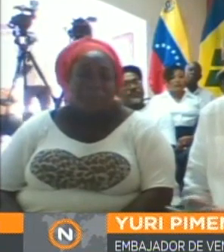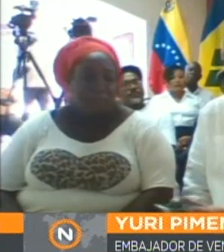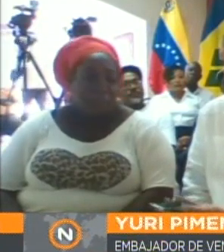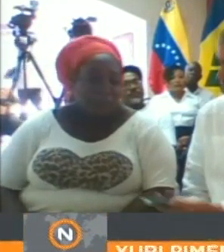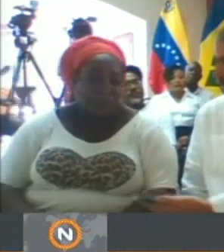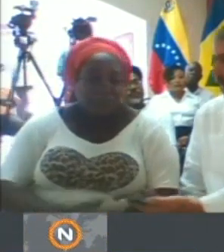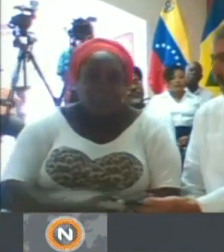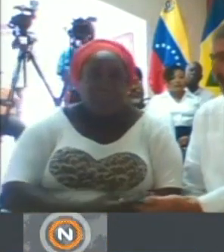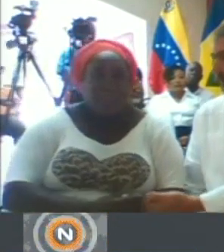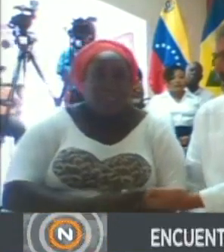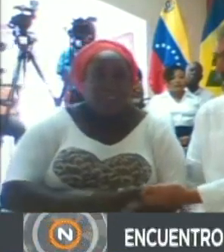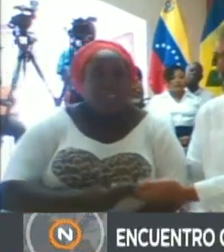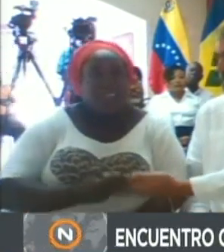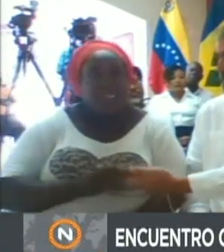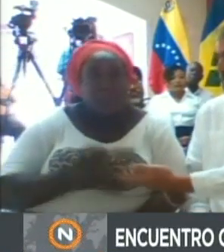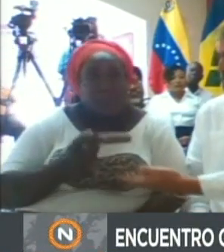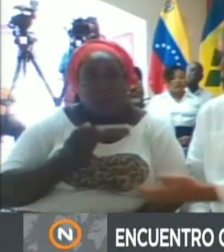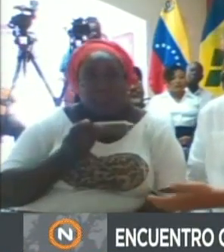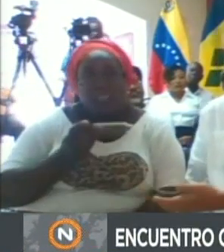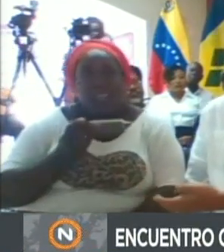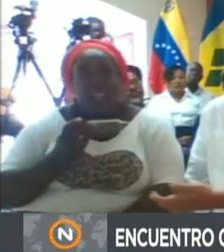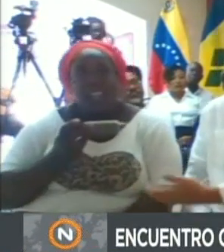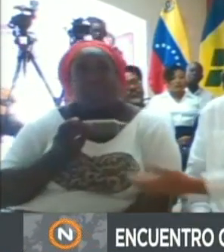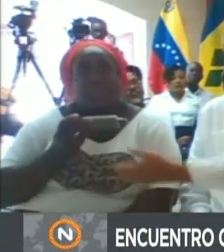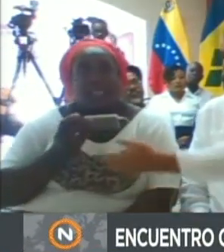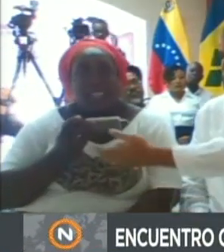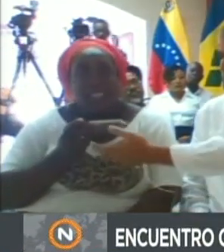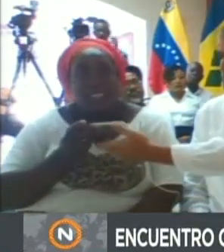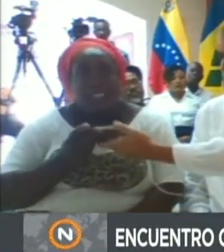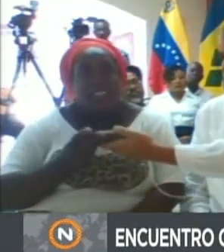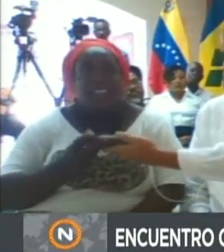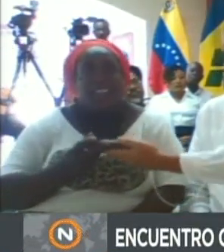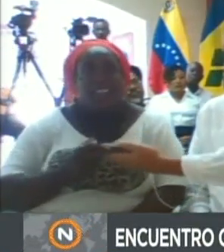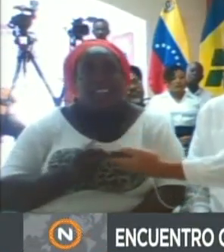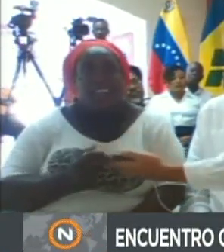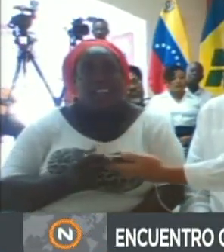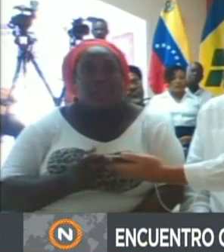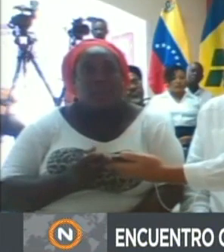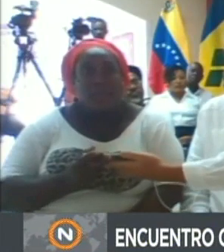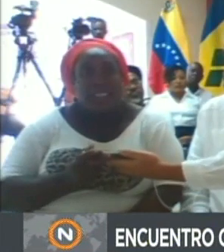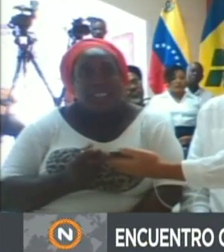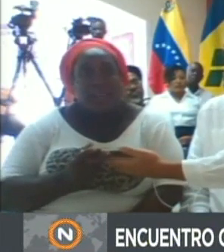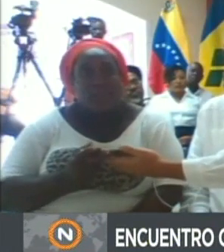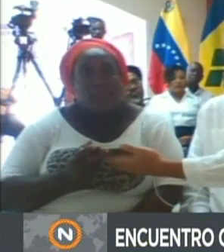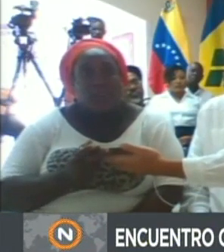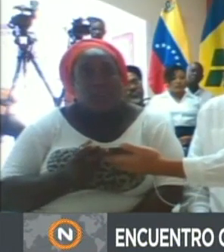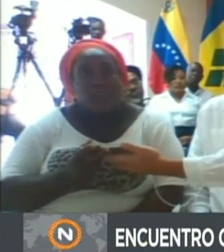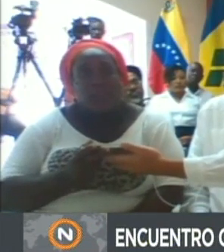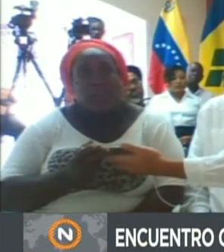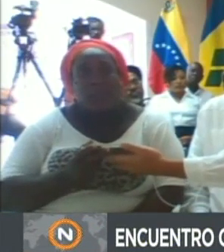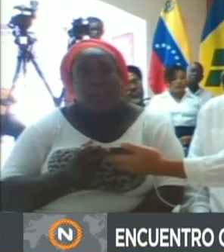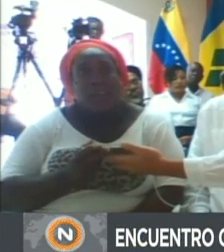por favor. Muy buenas tardes, presidente. Es un placer, un honor para hablar con